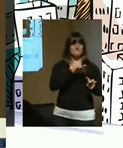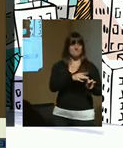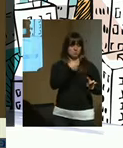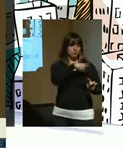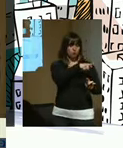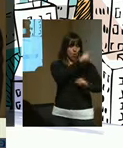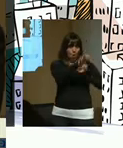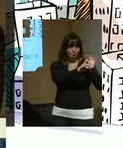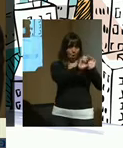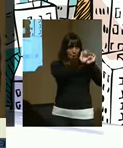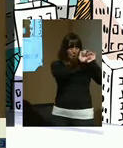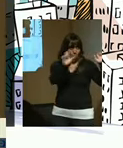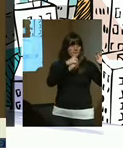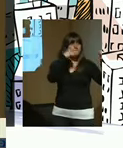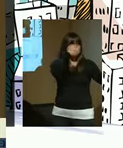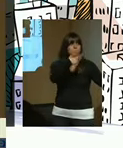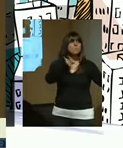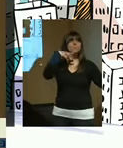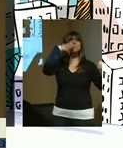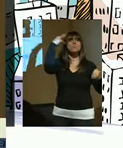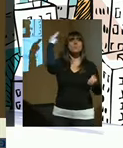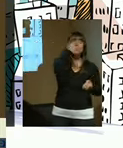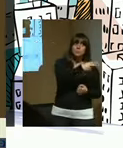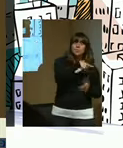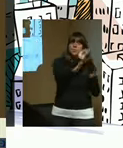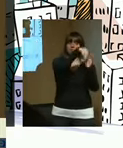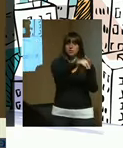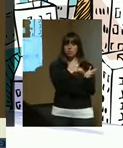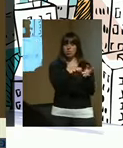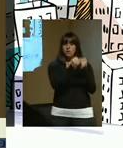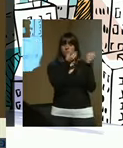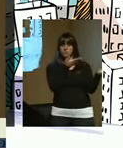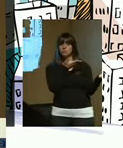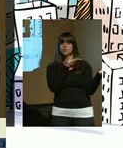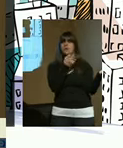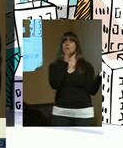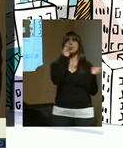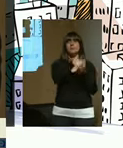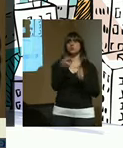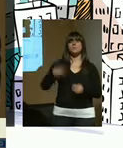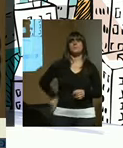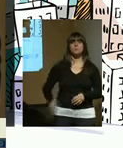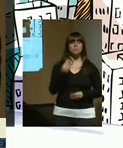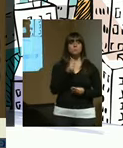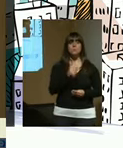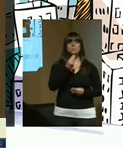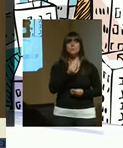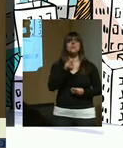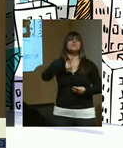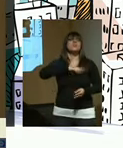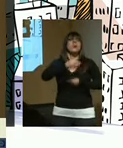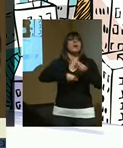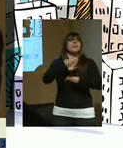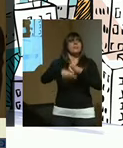Buenos Aires, con su gran mayoría de profesionales, nos pusimos a trabajar en la temática de